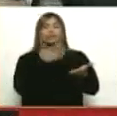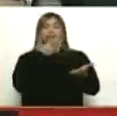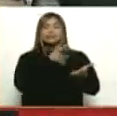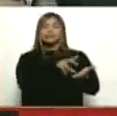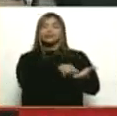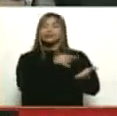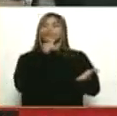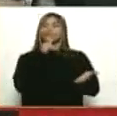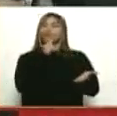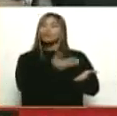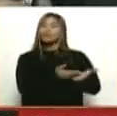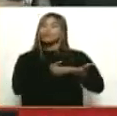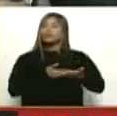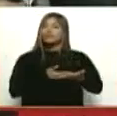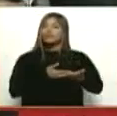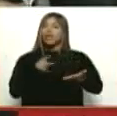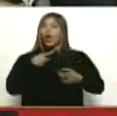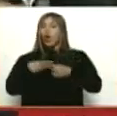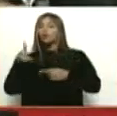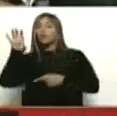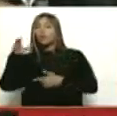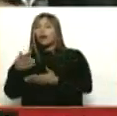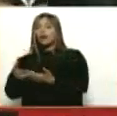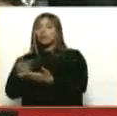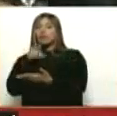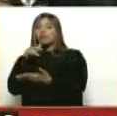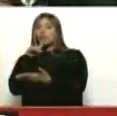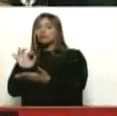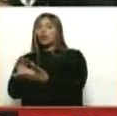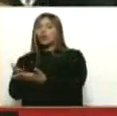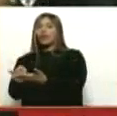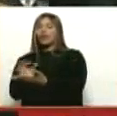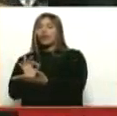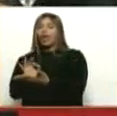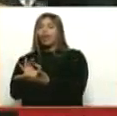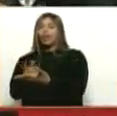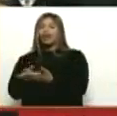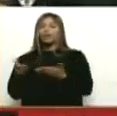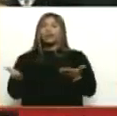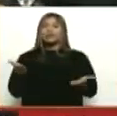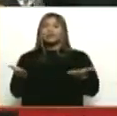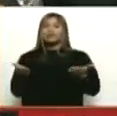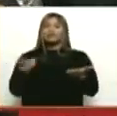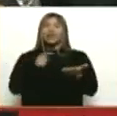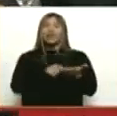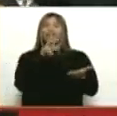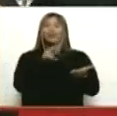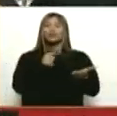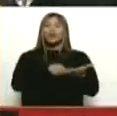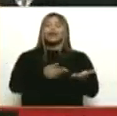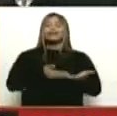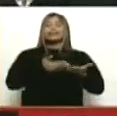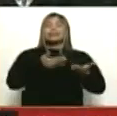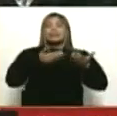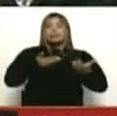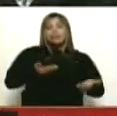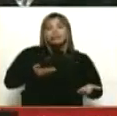entonces, el que quiera hacer negocios desde Venezuela le va a costar mucho más por el hecho de esa